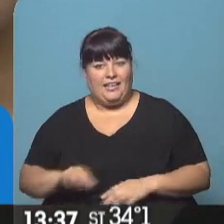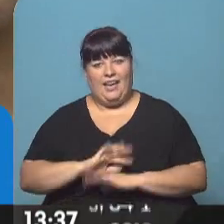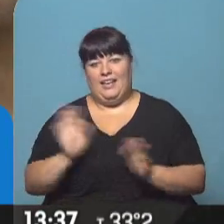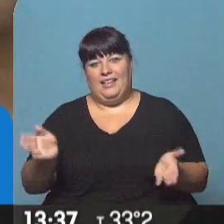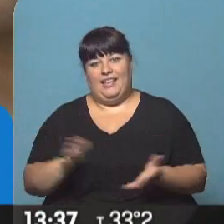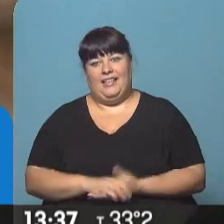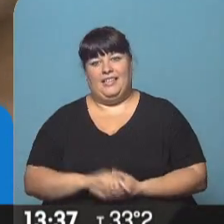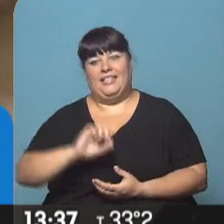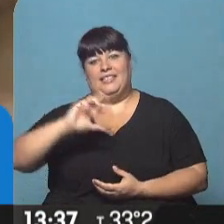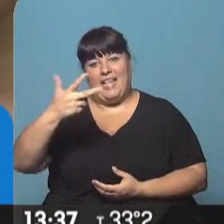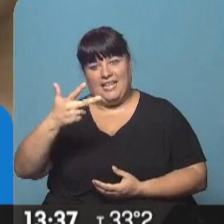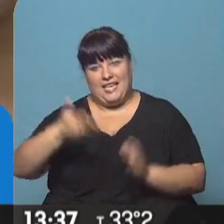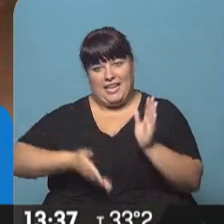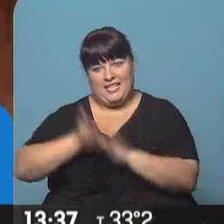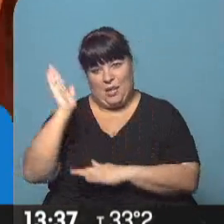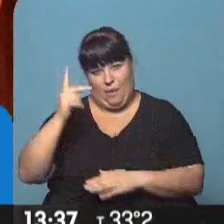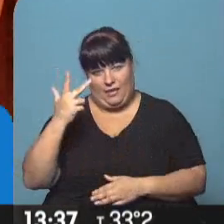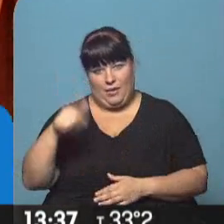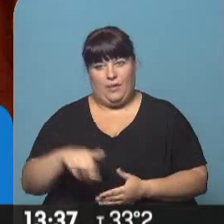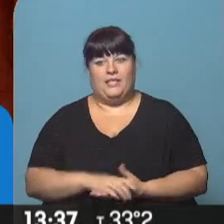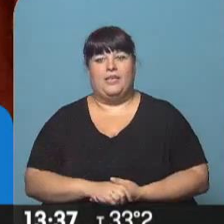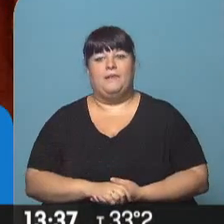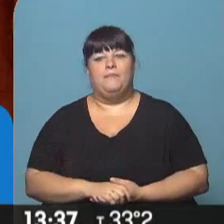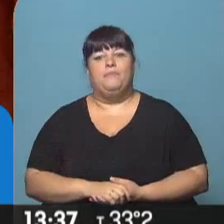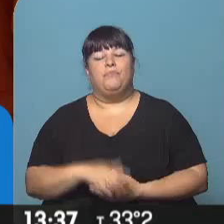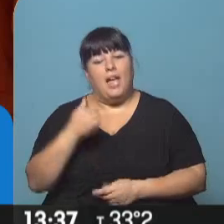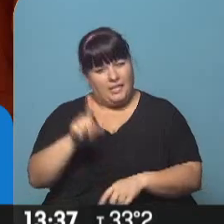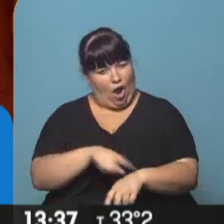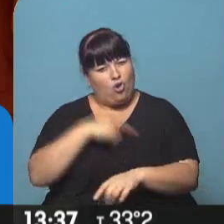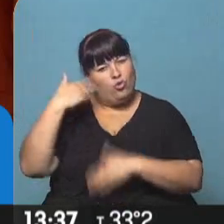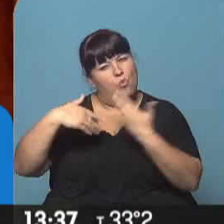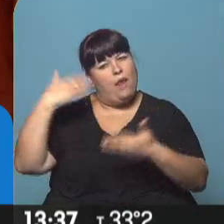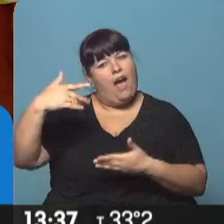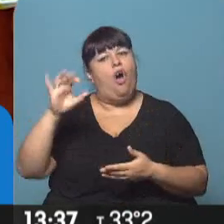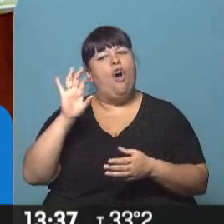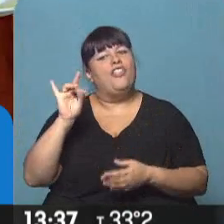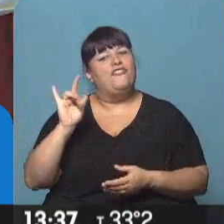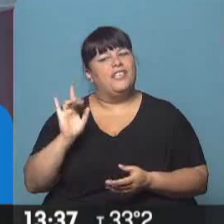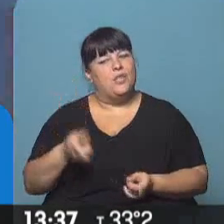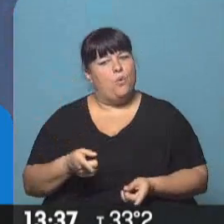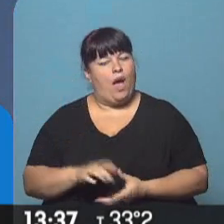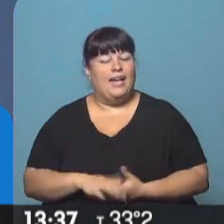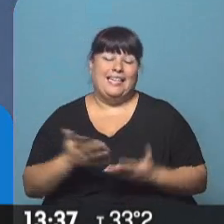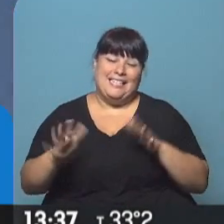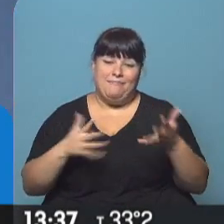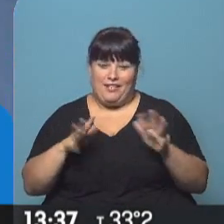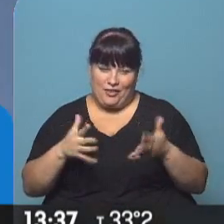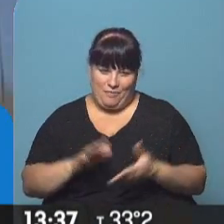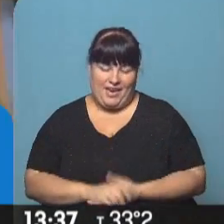que es la tercera campaña que hace. ¿Se acostumbra uno a lo largo del tiempo o cuesta? Sí, más o